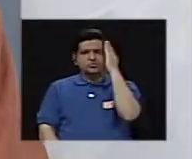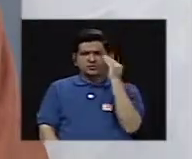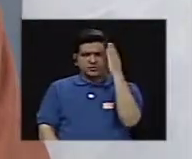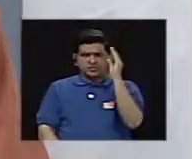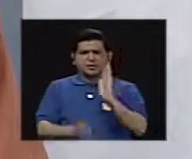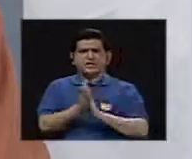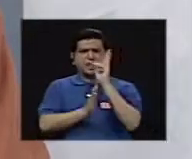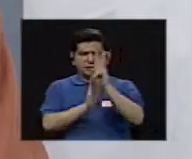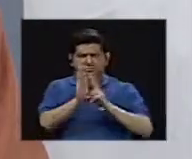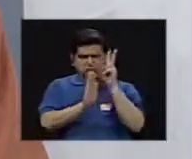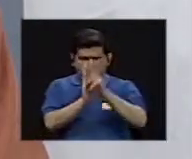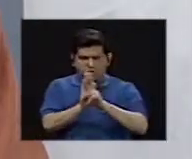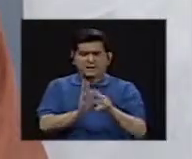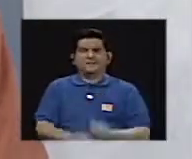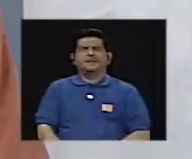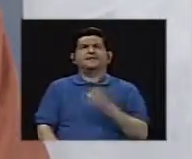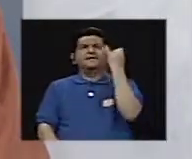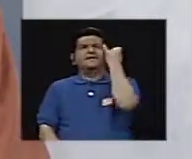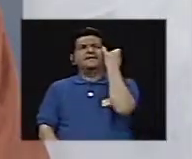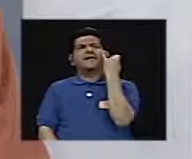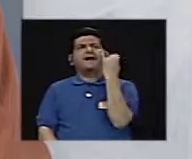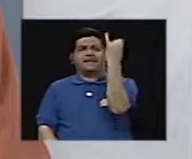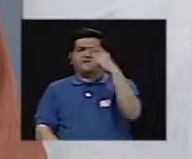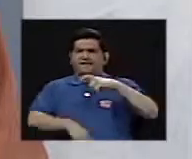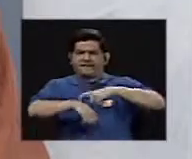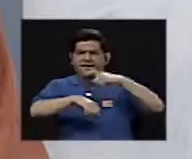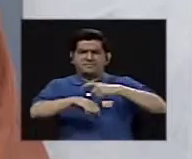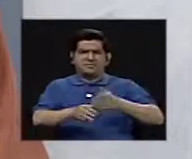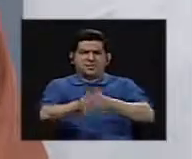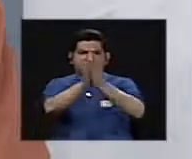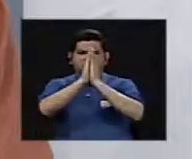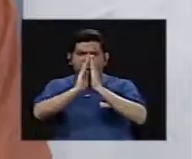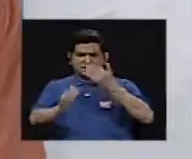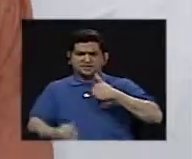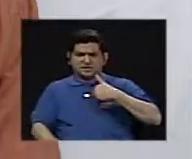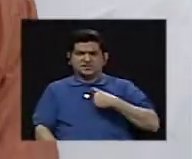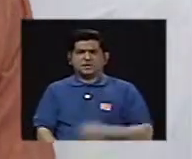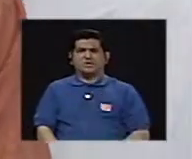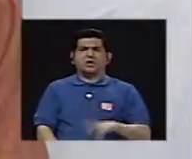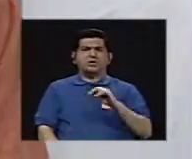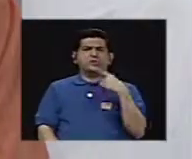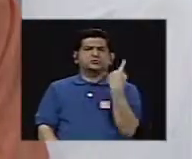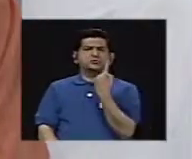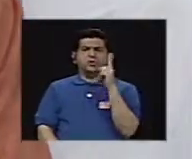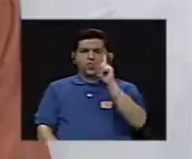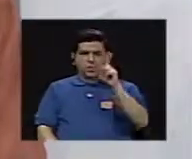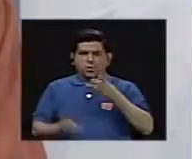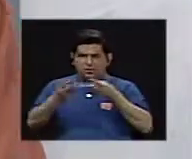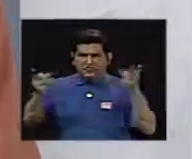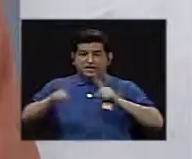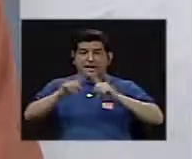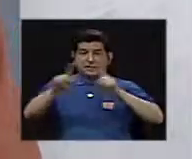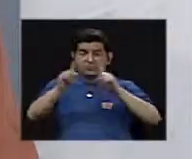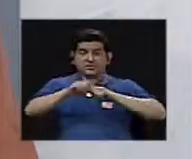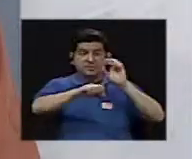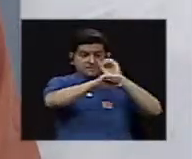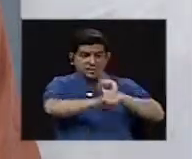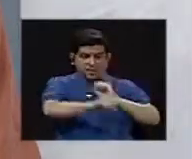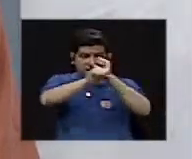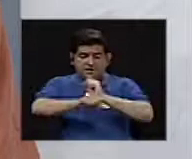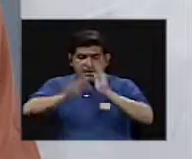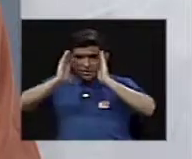en documental. Entonces, la idea con esto, a la hora que la solicitud nos viene, no de hacer un solo material, sino claro, que son varias tradiciones las que hay que